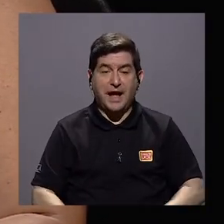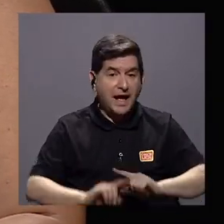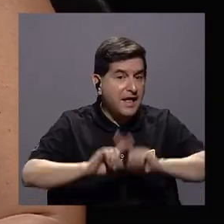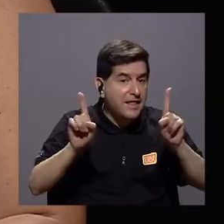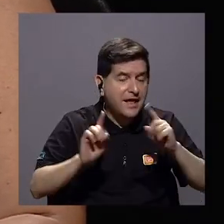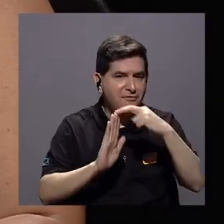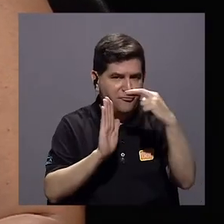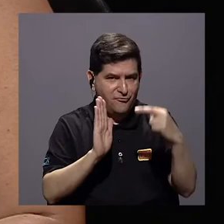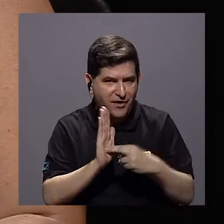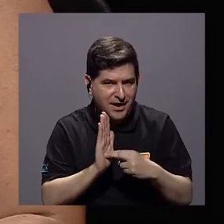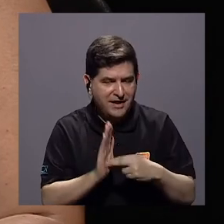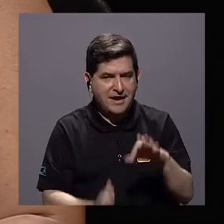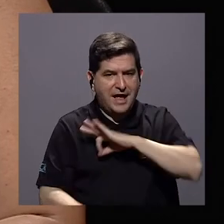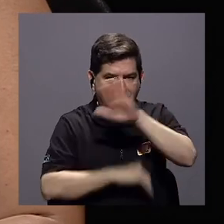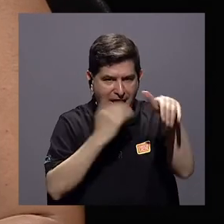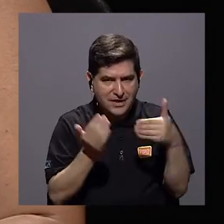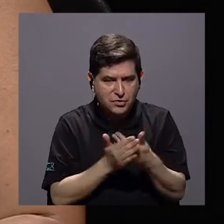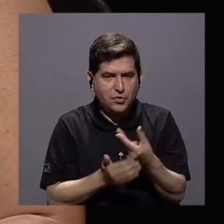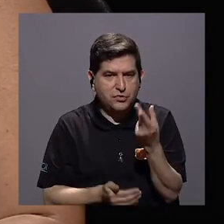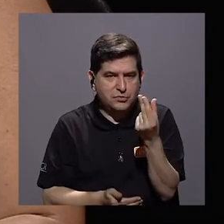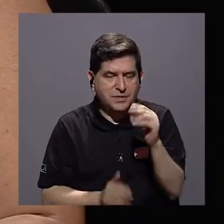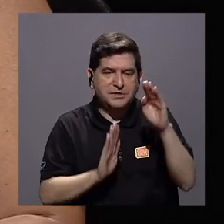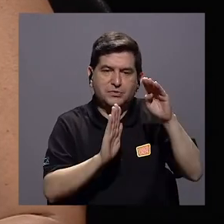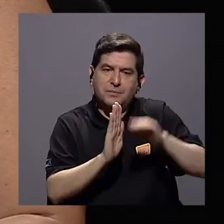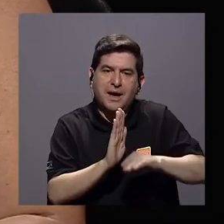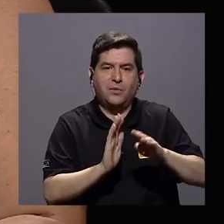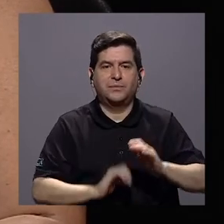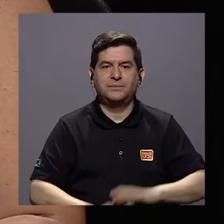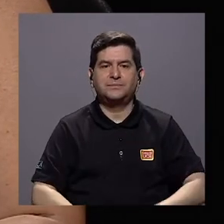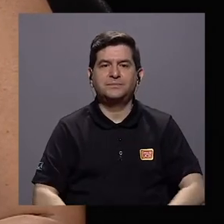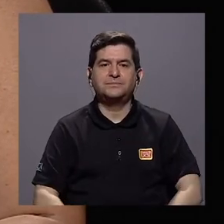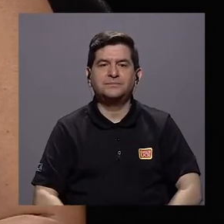En cambio, la regulación nos beneficia a todos con precios bajos.